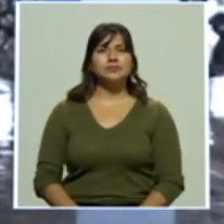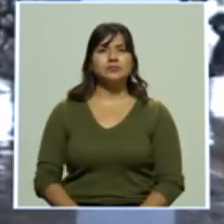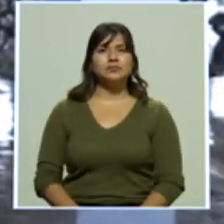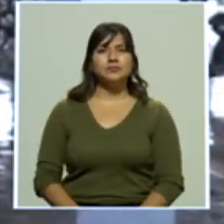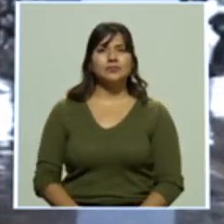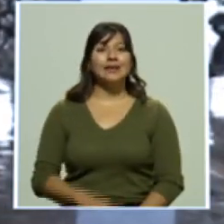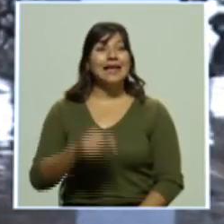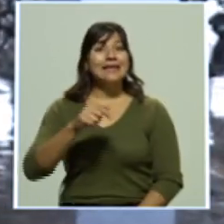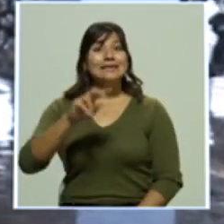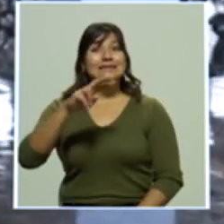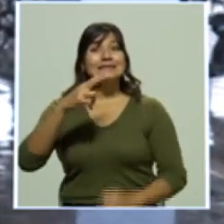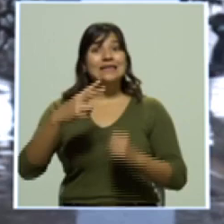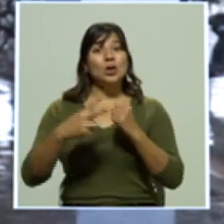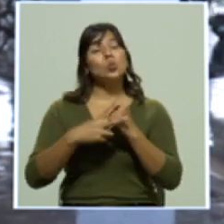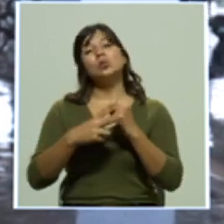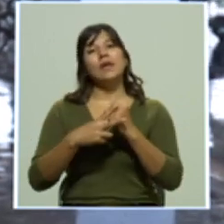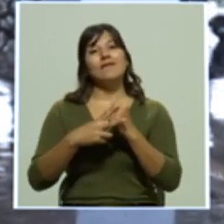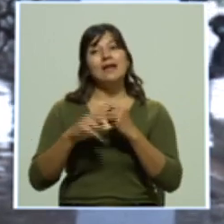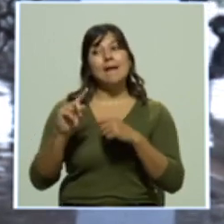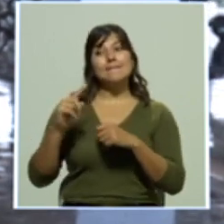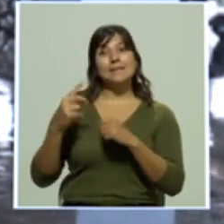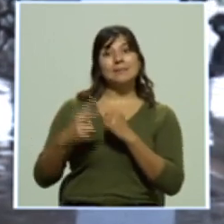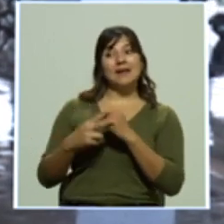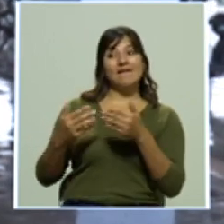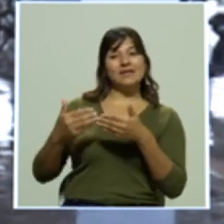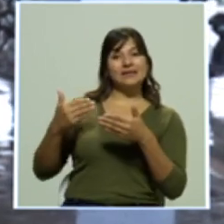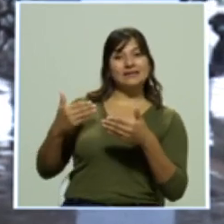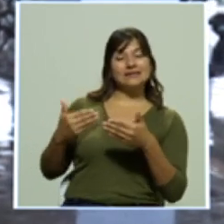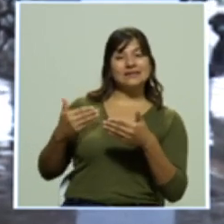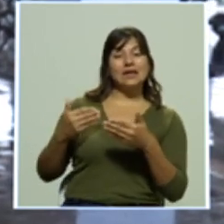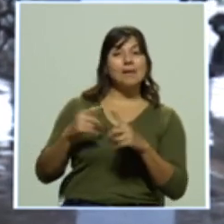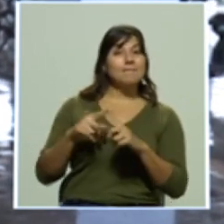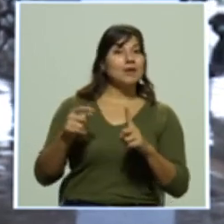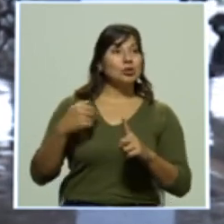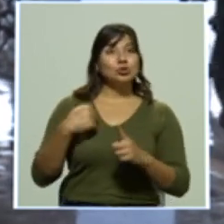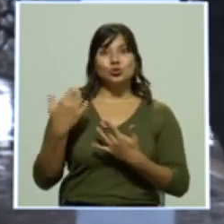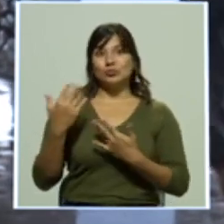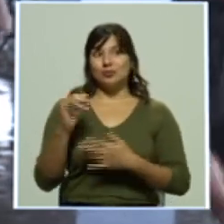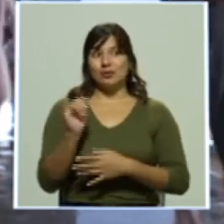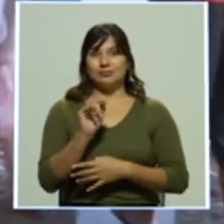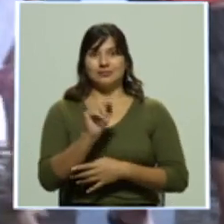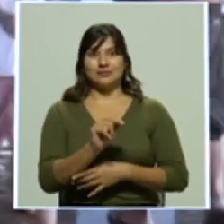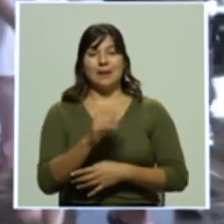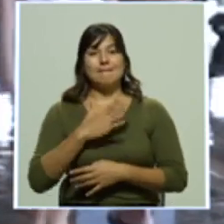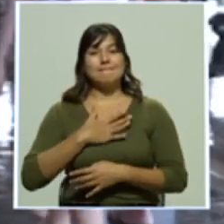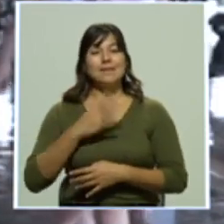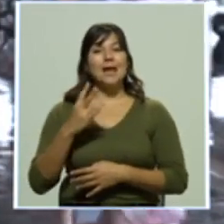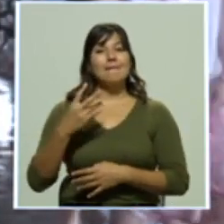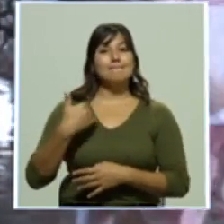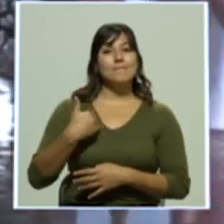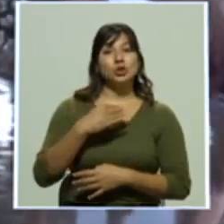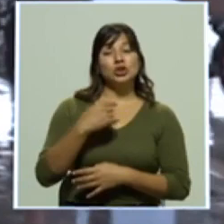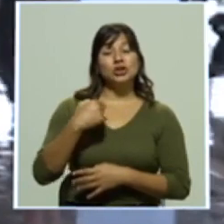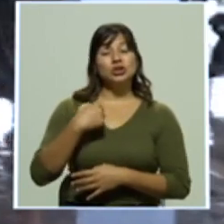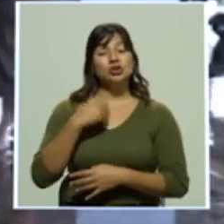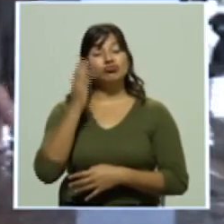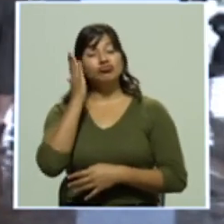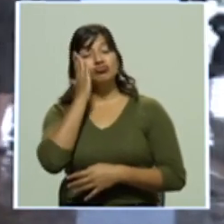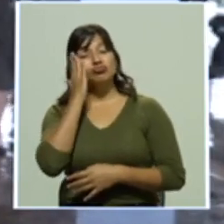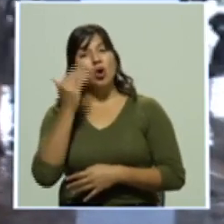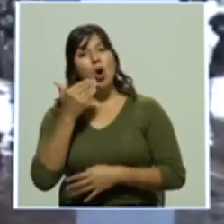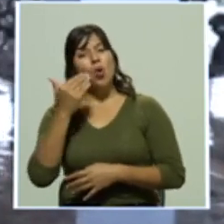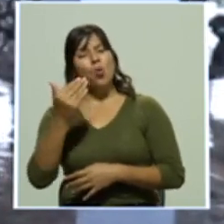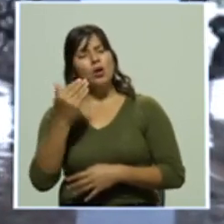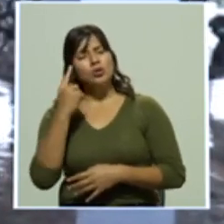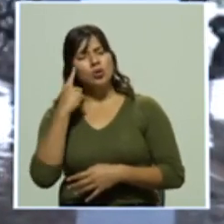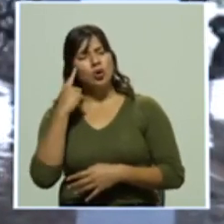Es la segunda vez, la primera fue durante el tifón Ondoy, pero no esperaba que fuera así. Mi esposo y yo estábamos acostados cuando hubo una conmoción